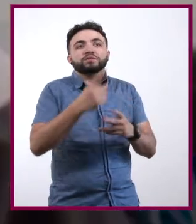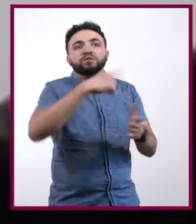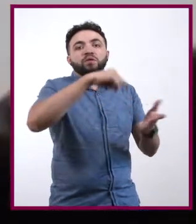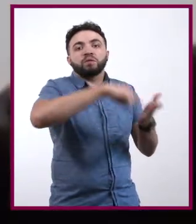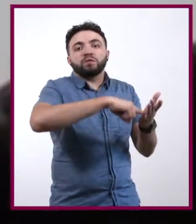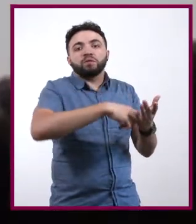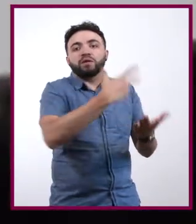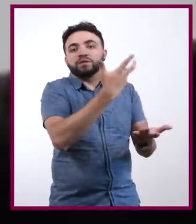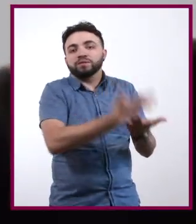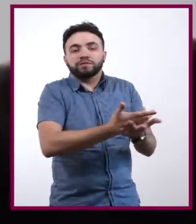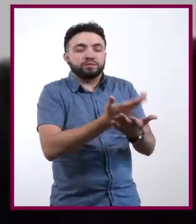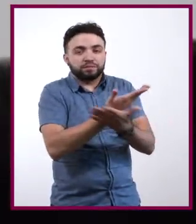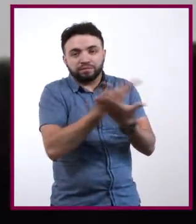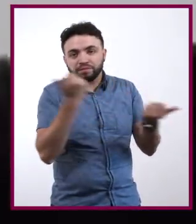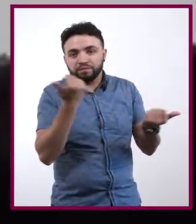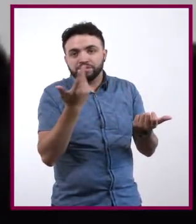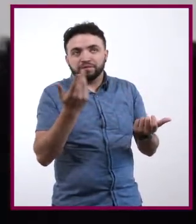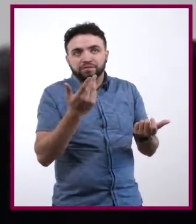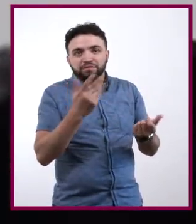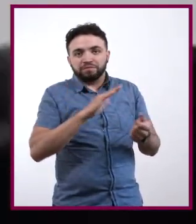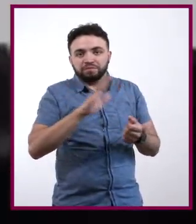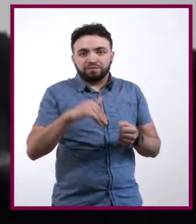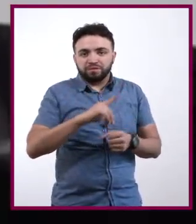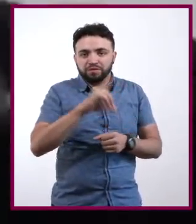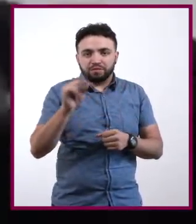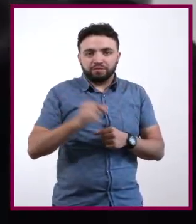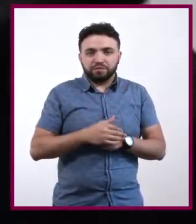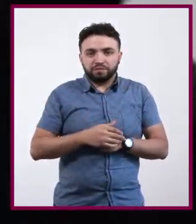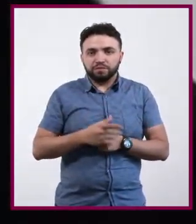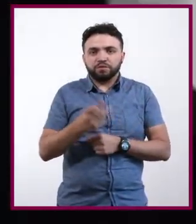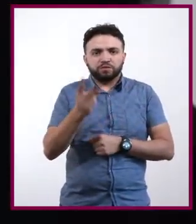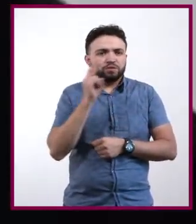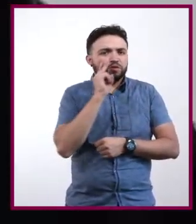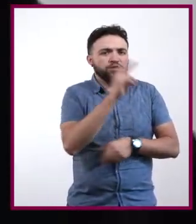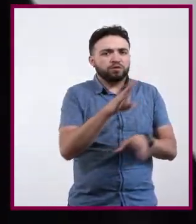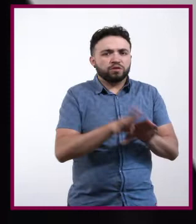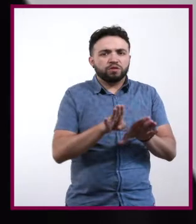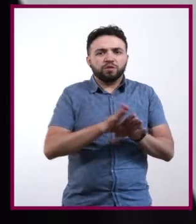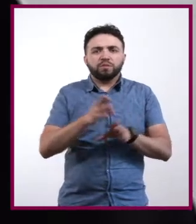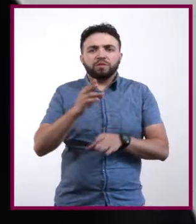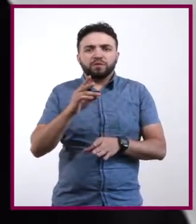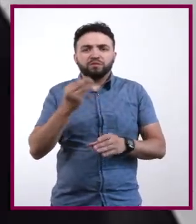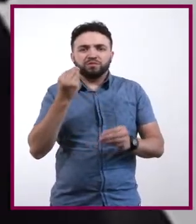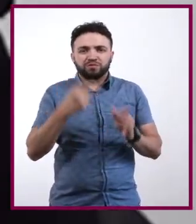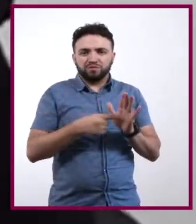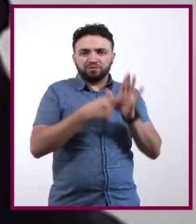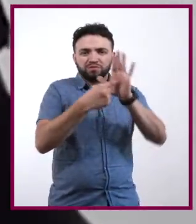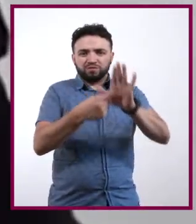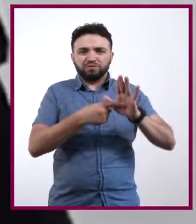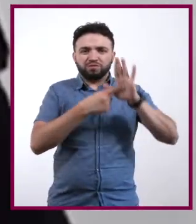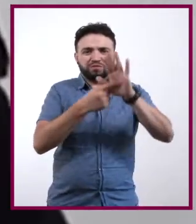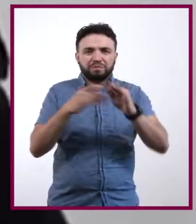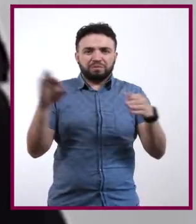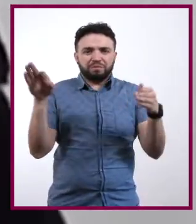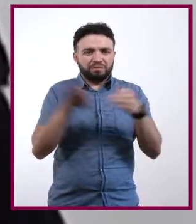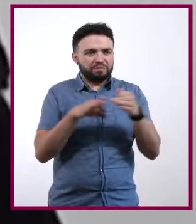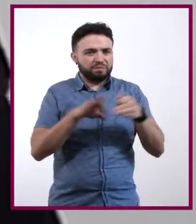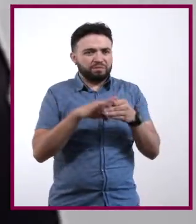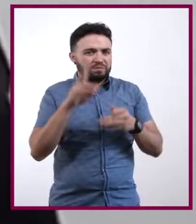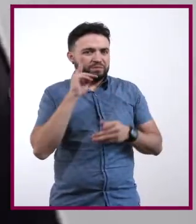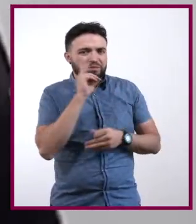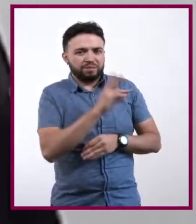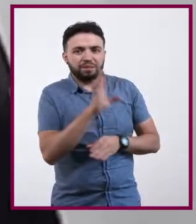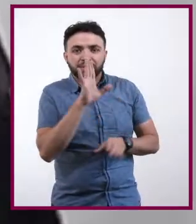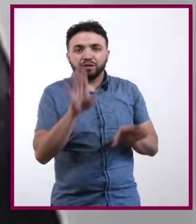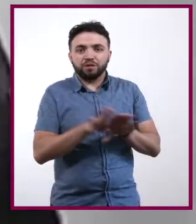en la iconografía del occidente de México, en las representaciones, cómo aparecen frecuentemente en este